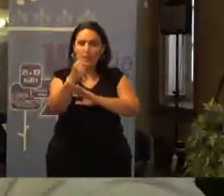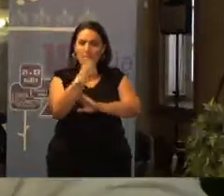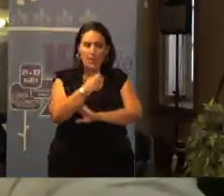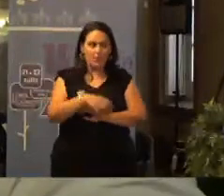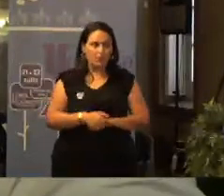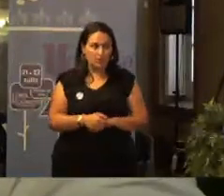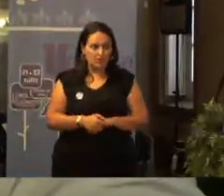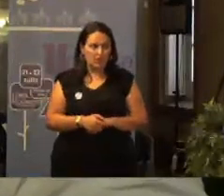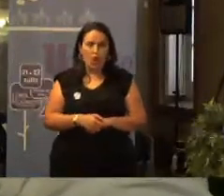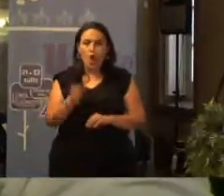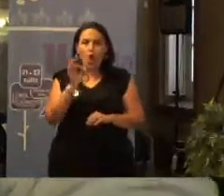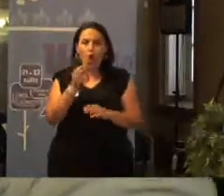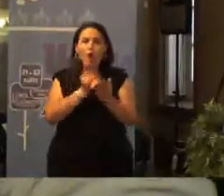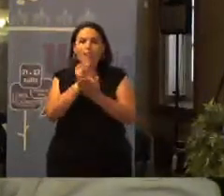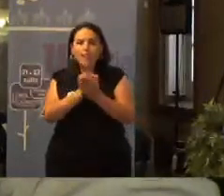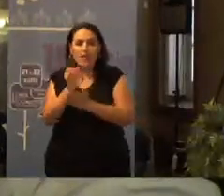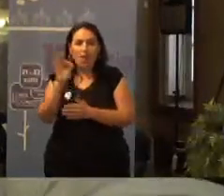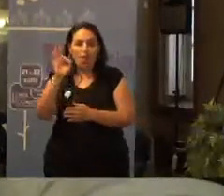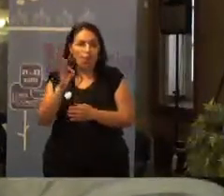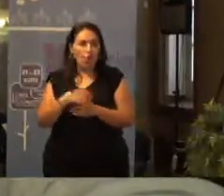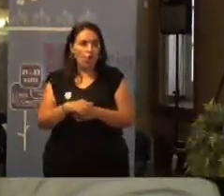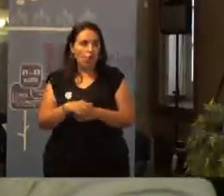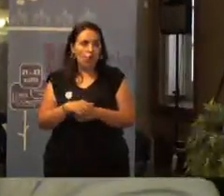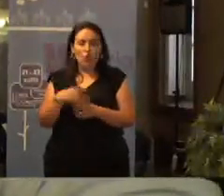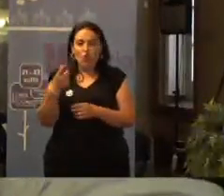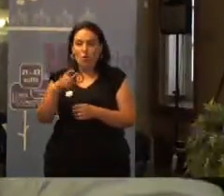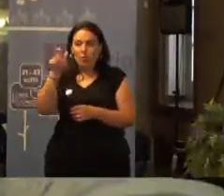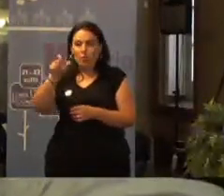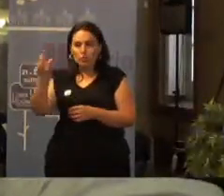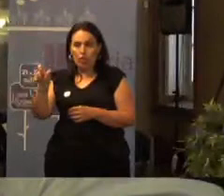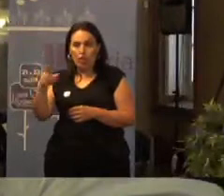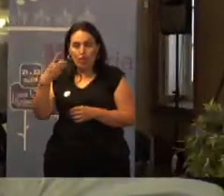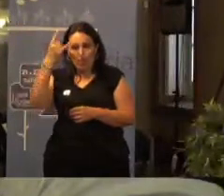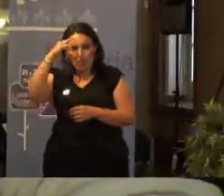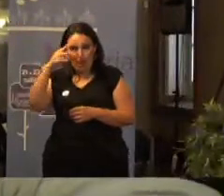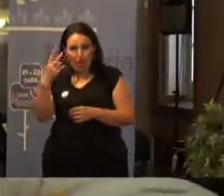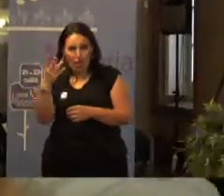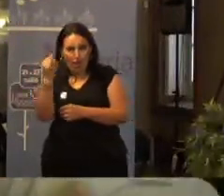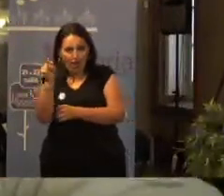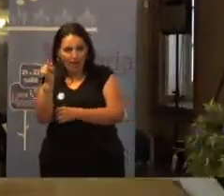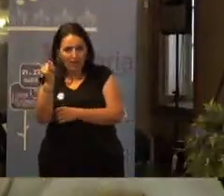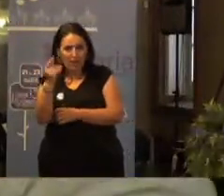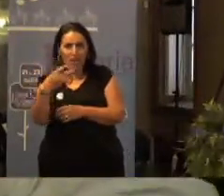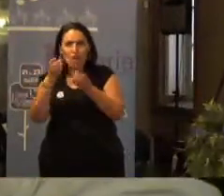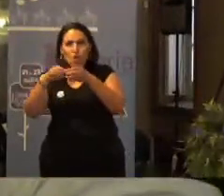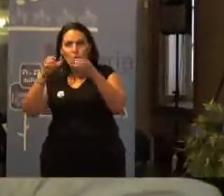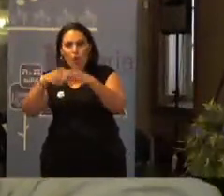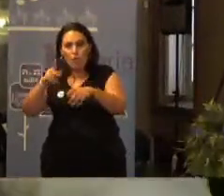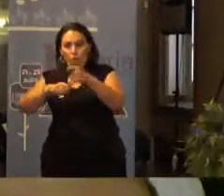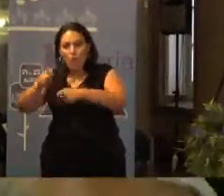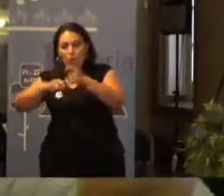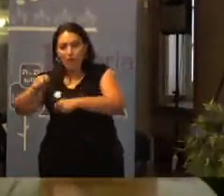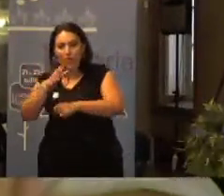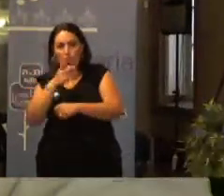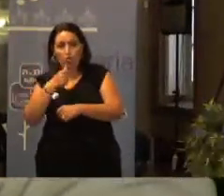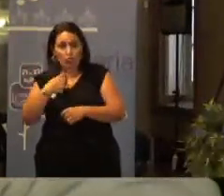incluso na mesma aldea, o a Neves, que aínda ten 2 vacas, e que nos vende os ovos porque tamén ten galiñas, porque